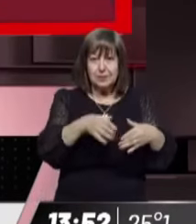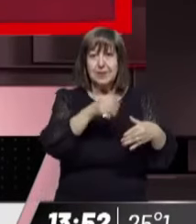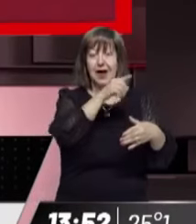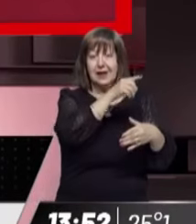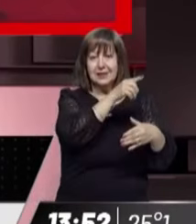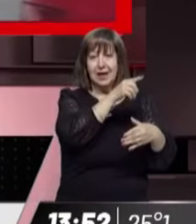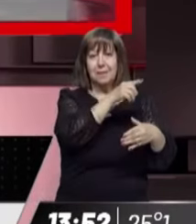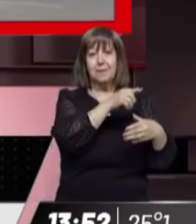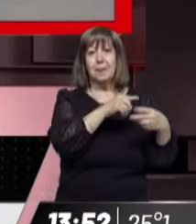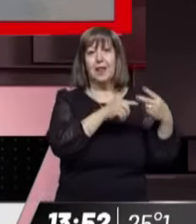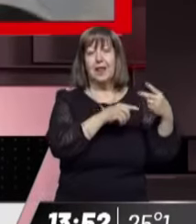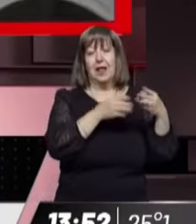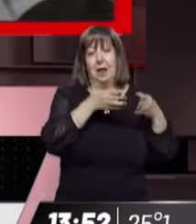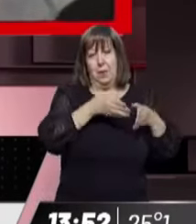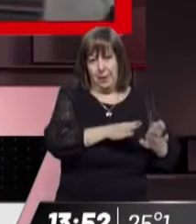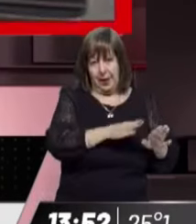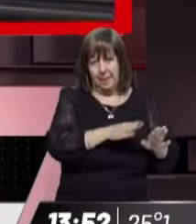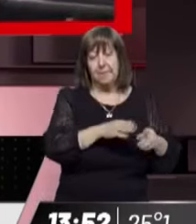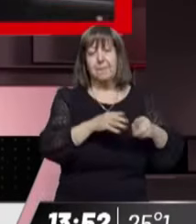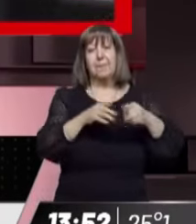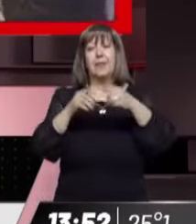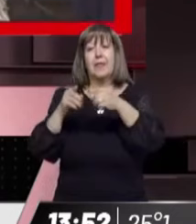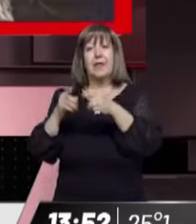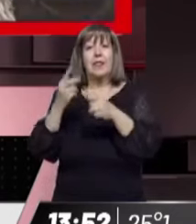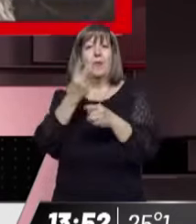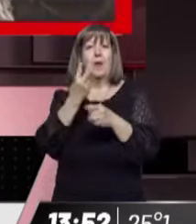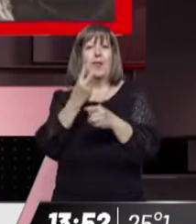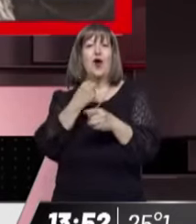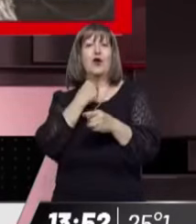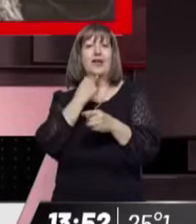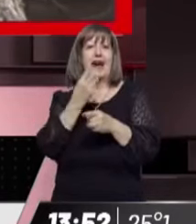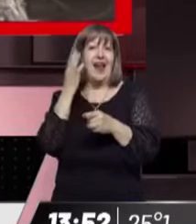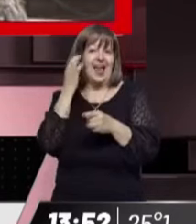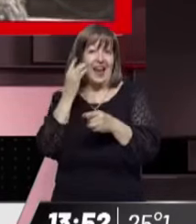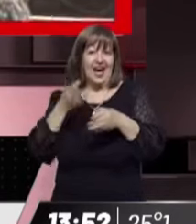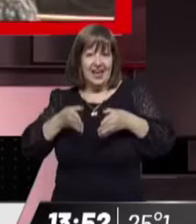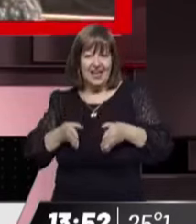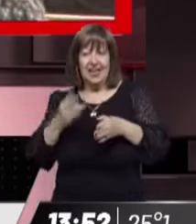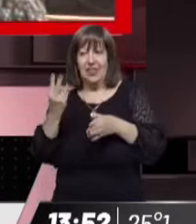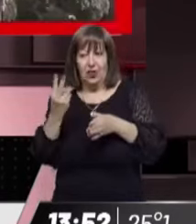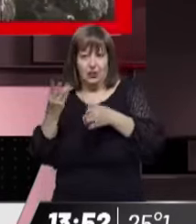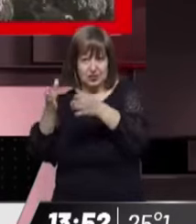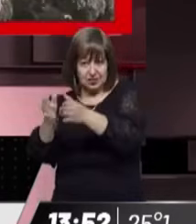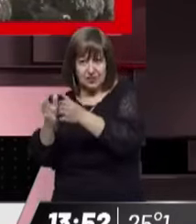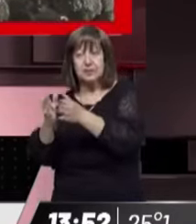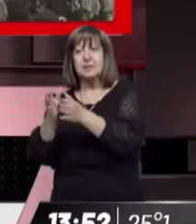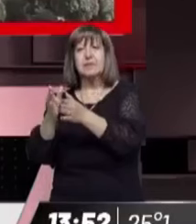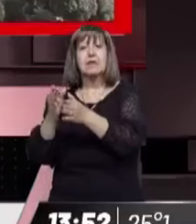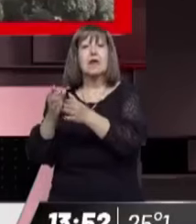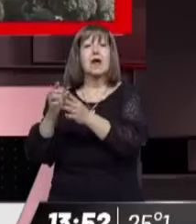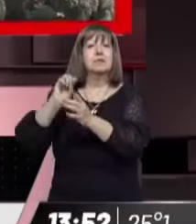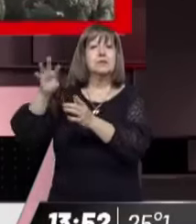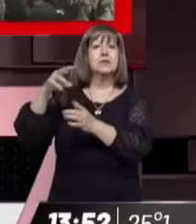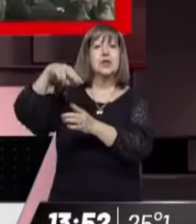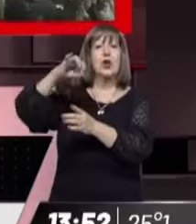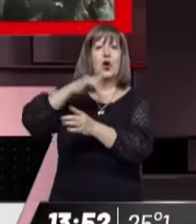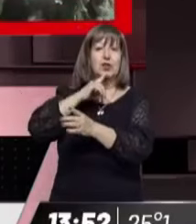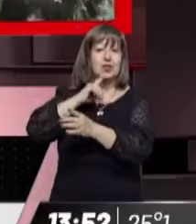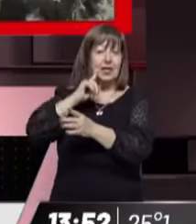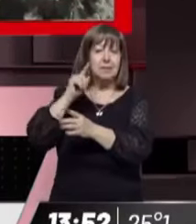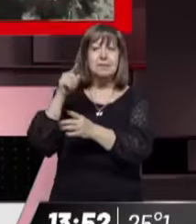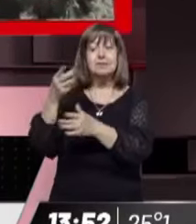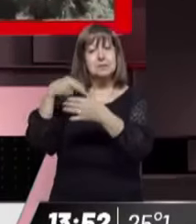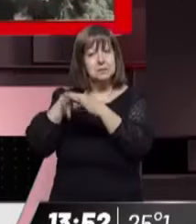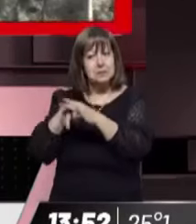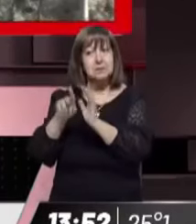binomio, digamos, madre-hijo. La paciente está bien, está estable, se mantiene internada y va a seguir internada hasta que